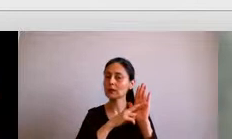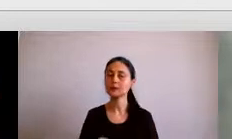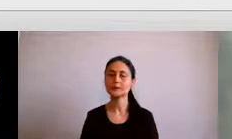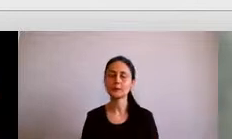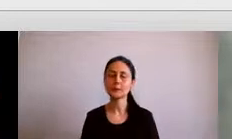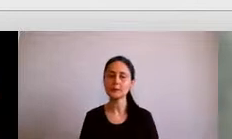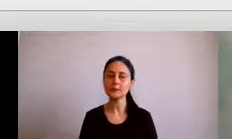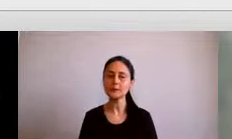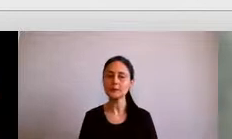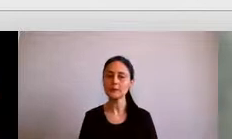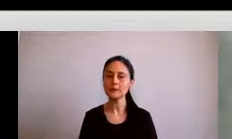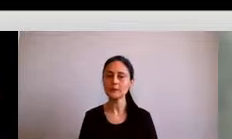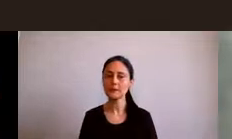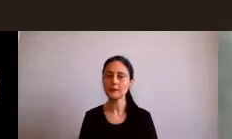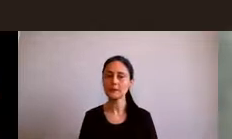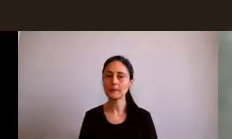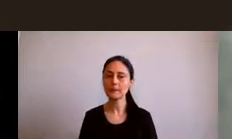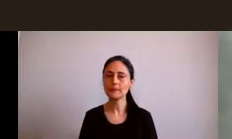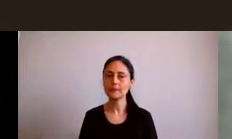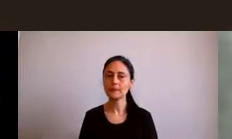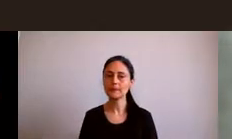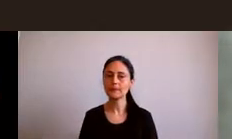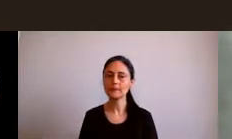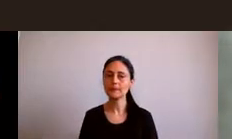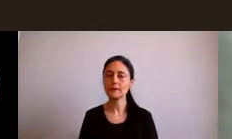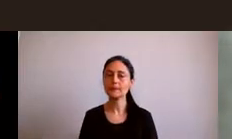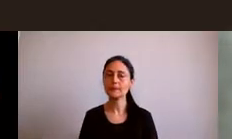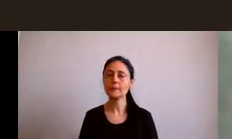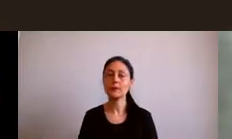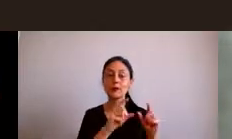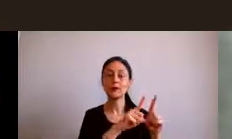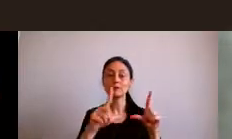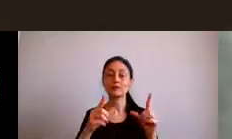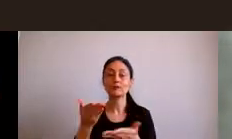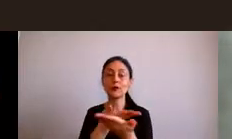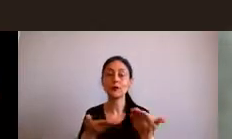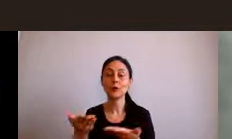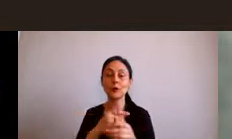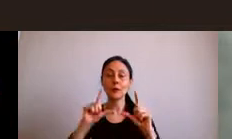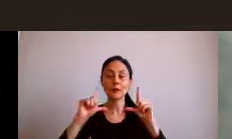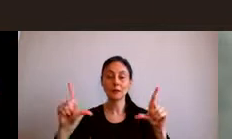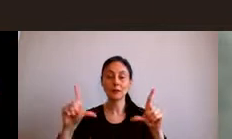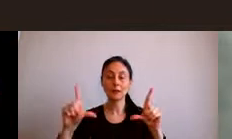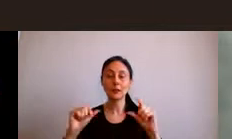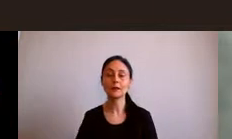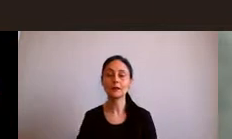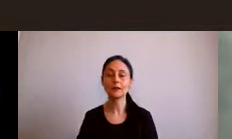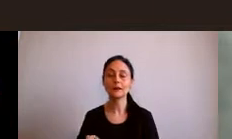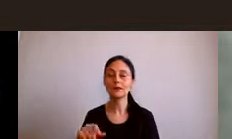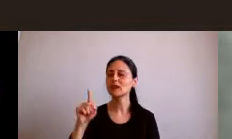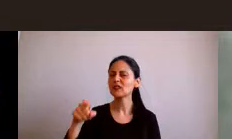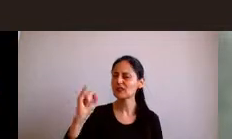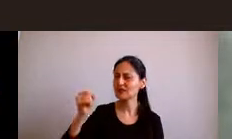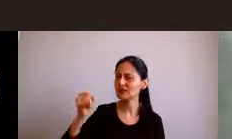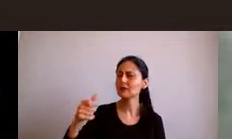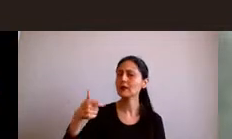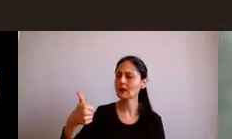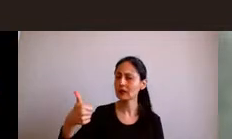si ahí ahora, esperen, voy a compartir pantalla. No sé si se ve bien la presentación.